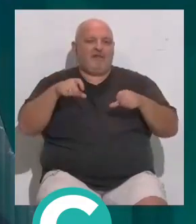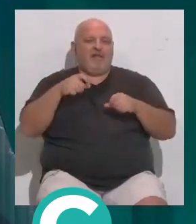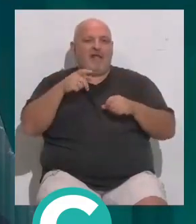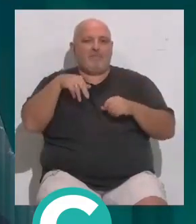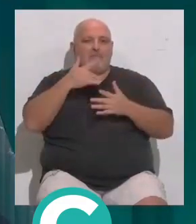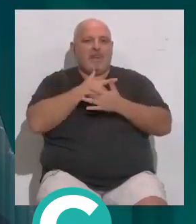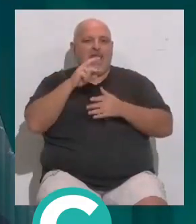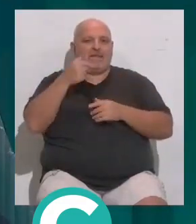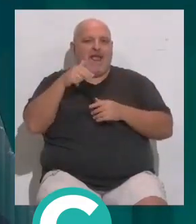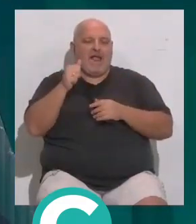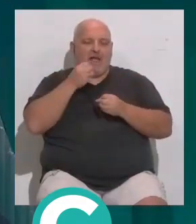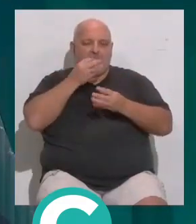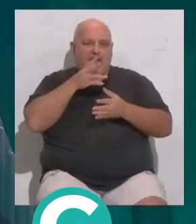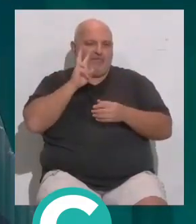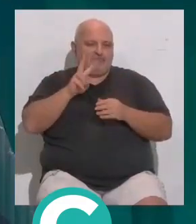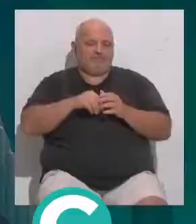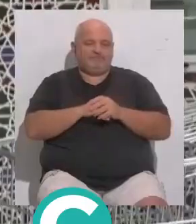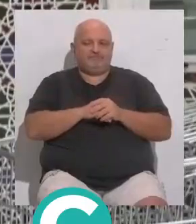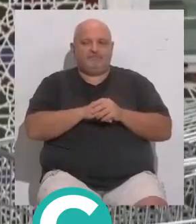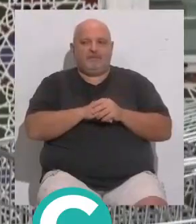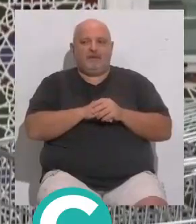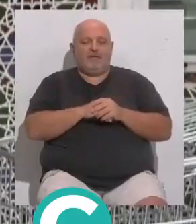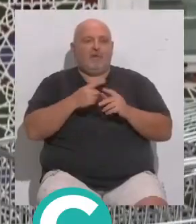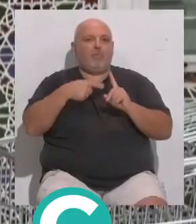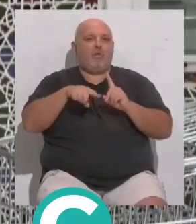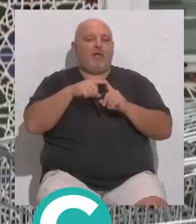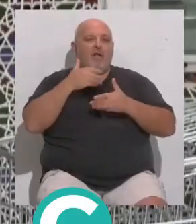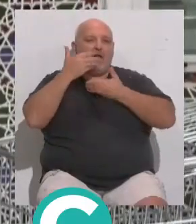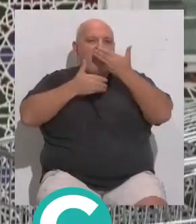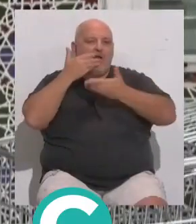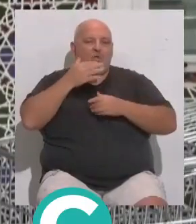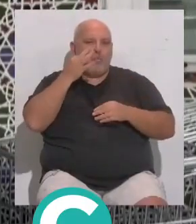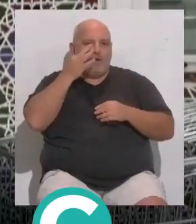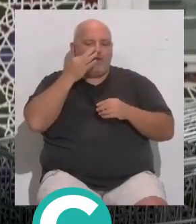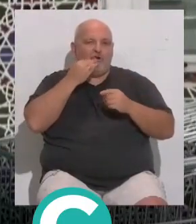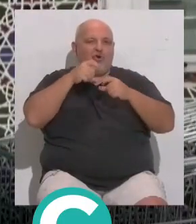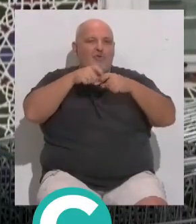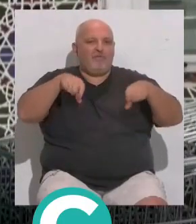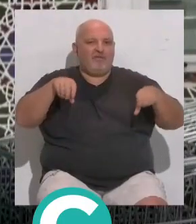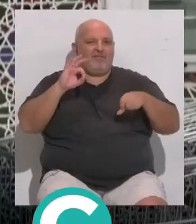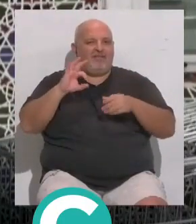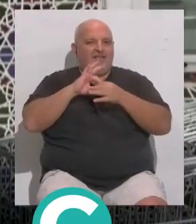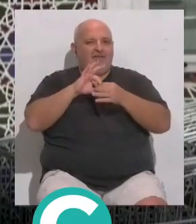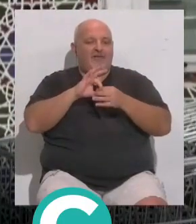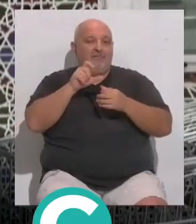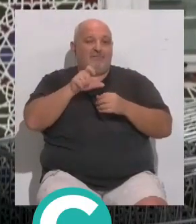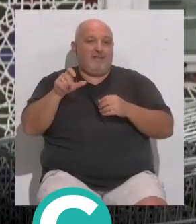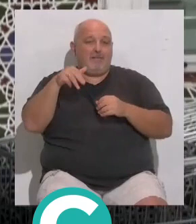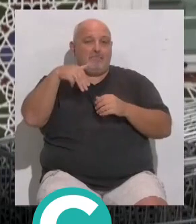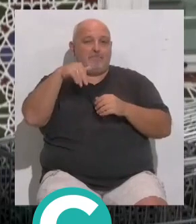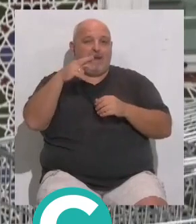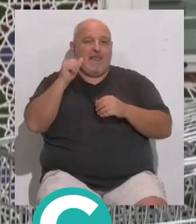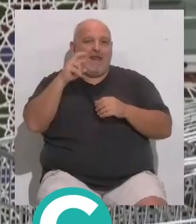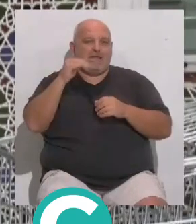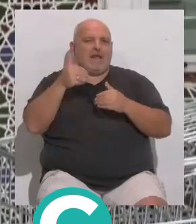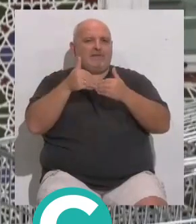detalles nuestra compañera Macarena Jiménez. Vuelve el calor humano a este comedor de María Arteaga porque hoy